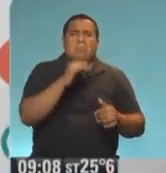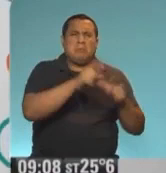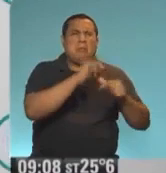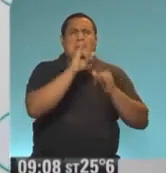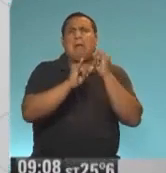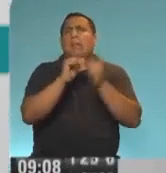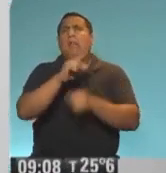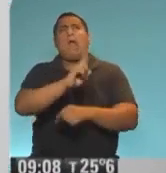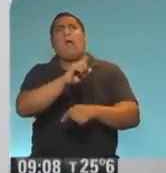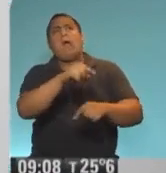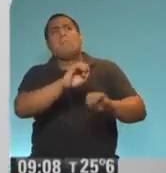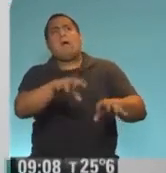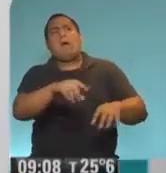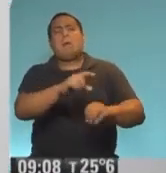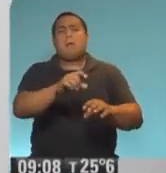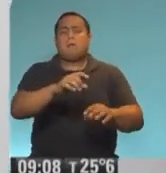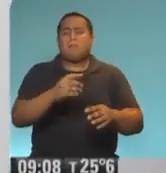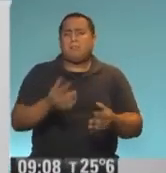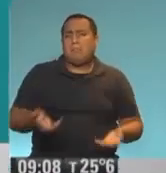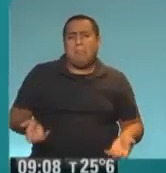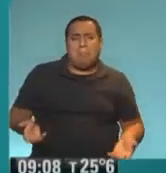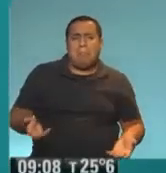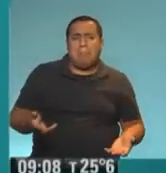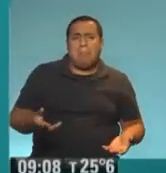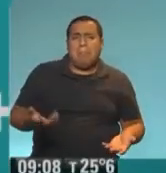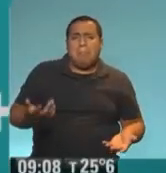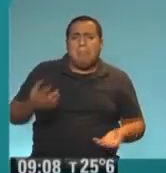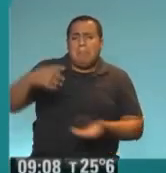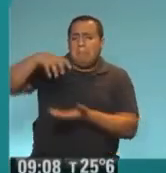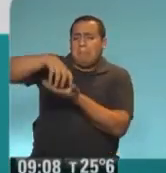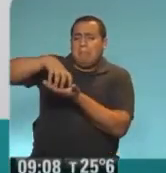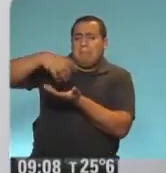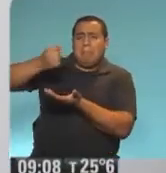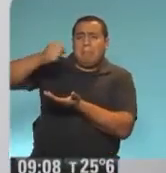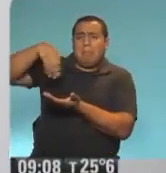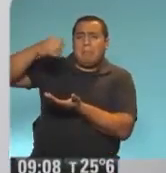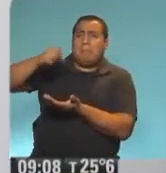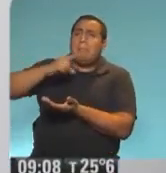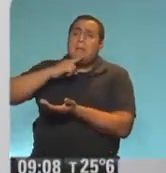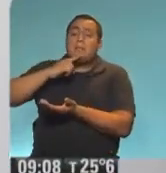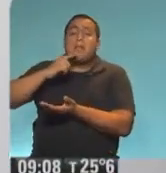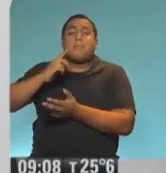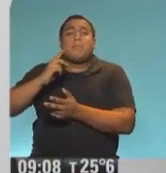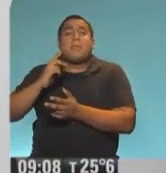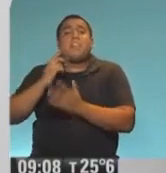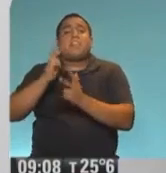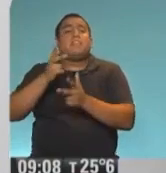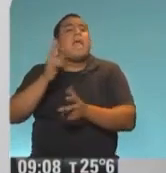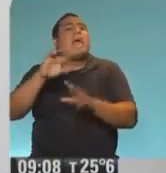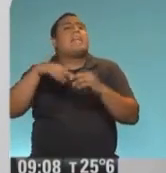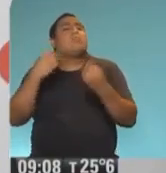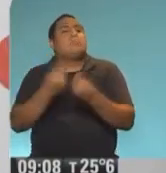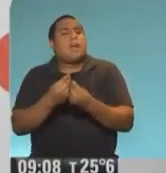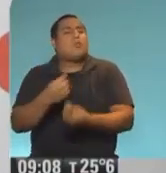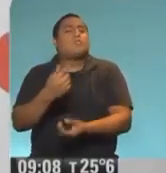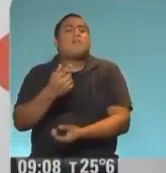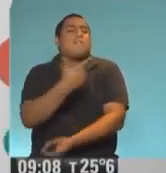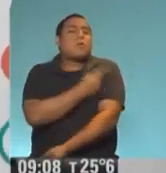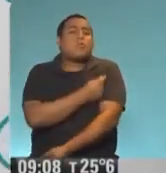Porque la ANMAT tampoco publicó, por ejemplo, cuando aprobó la de Pfizer. Simplemente hizo un anuncio, se aprobó la vacuna de Pfizer. No dijo nada de los